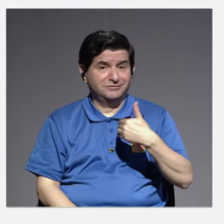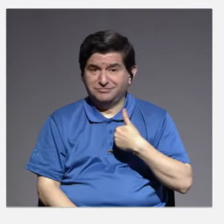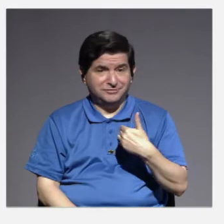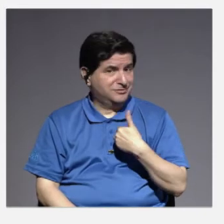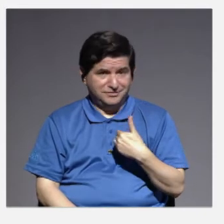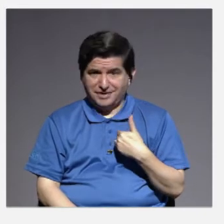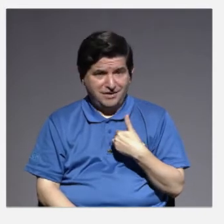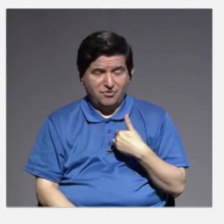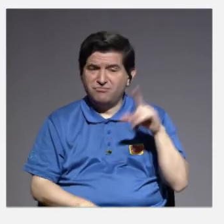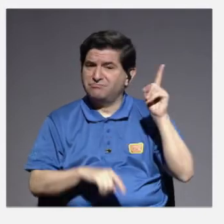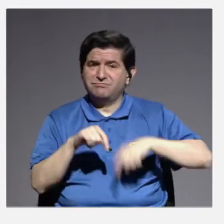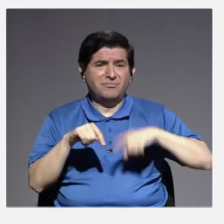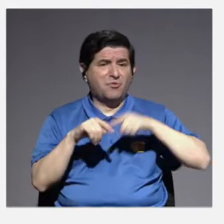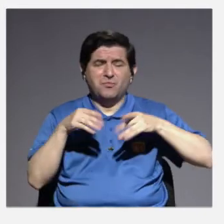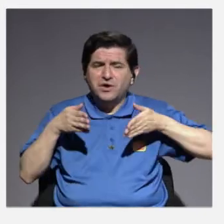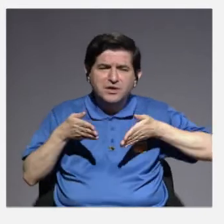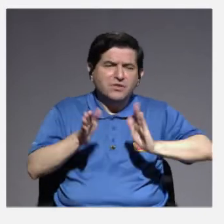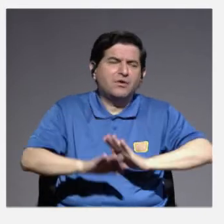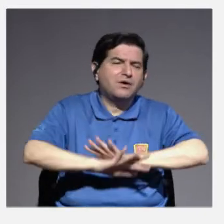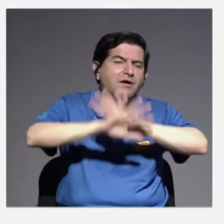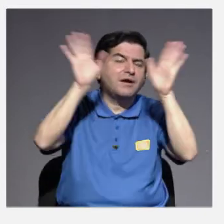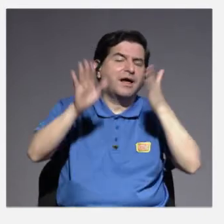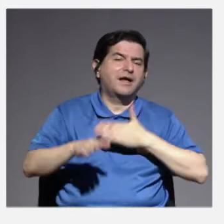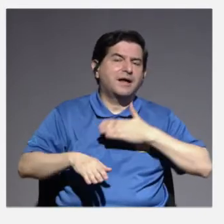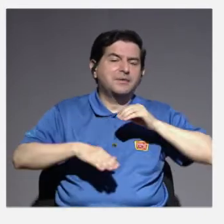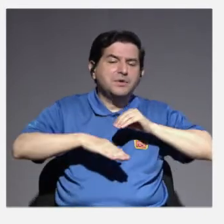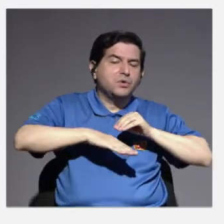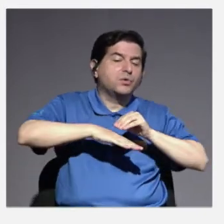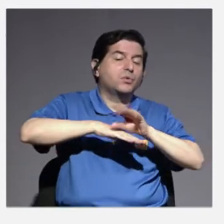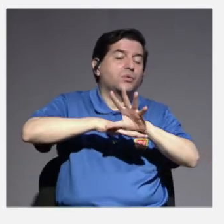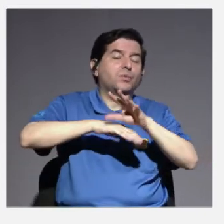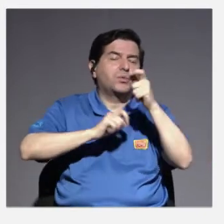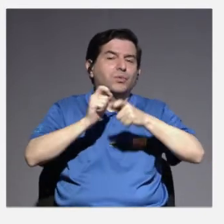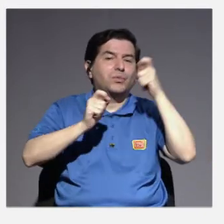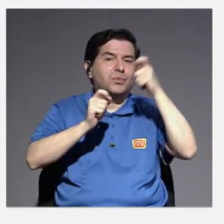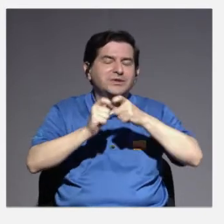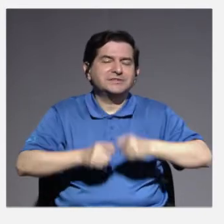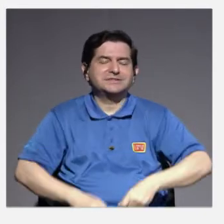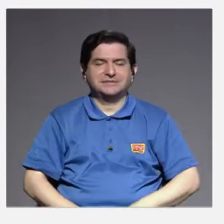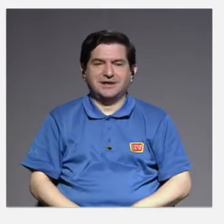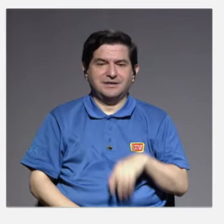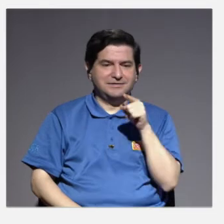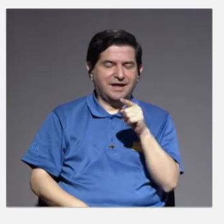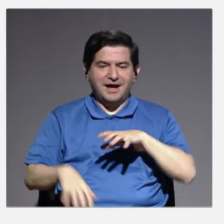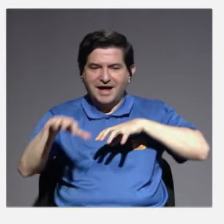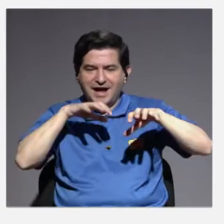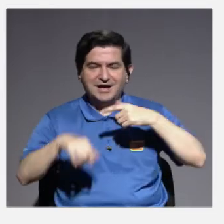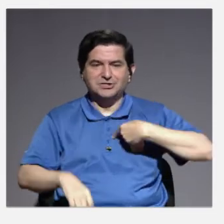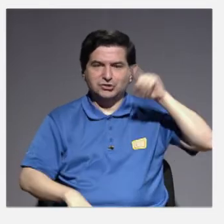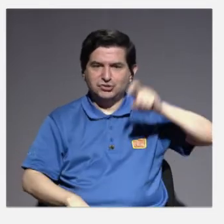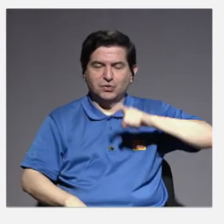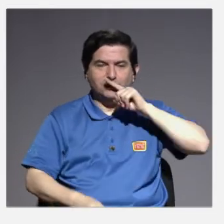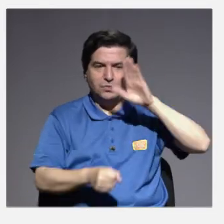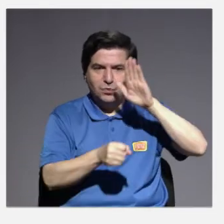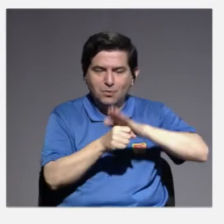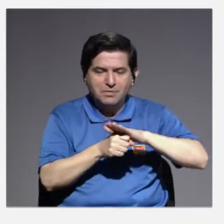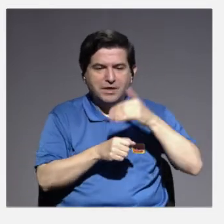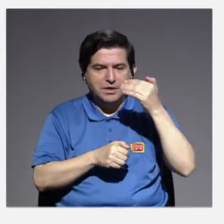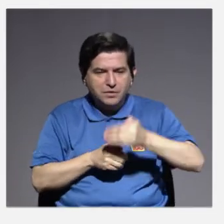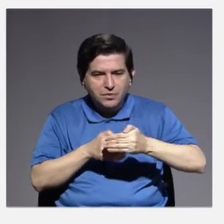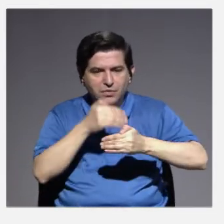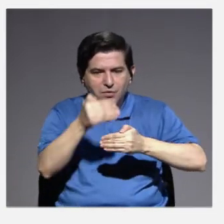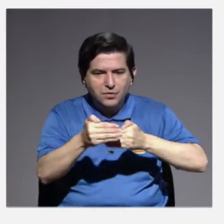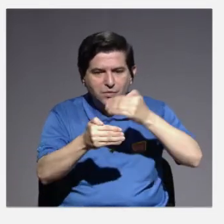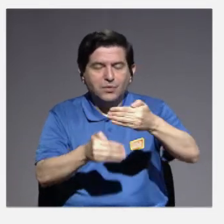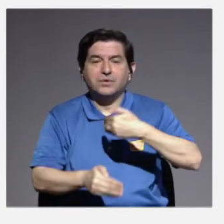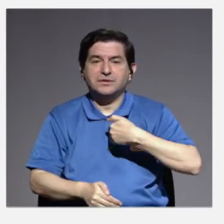esto, no puedo tener una ruta clara que a mí me oriente de forma precisa y específica sobre las acciones que yo debo llevar a cabo para